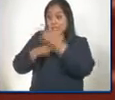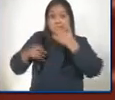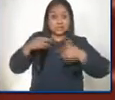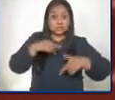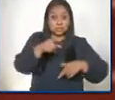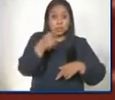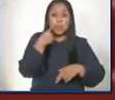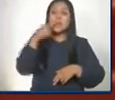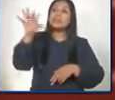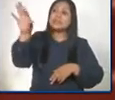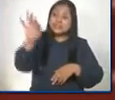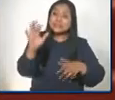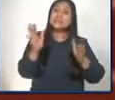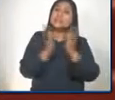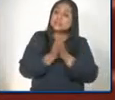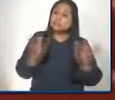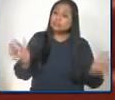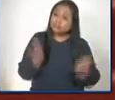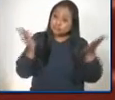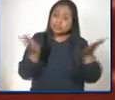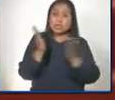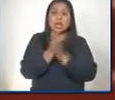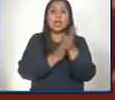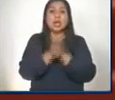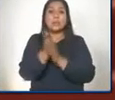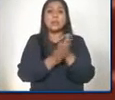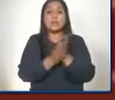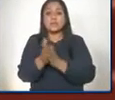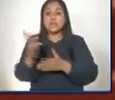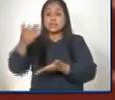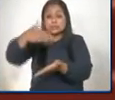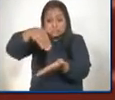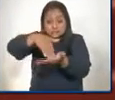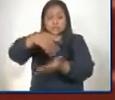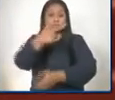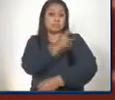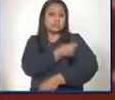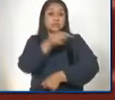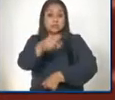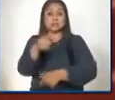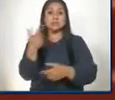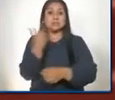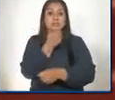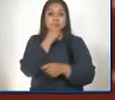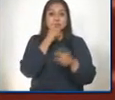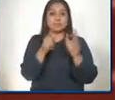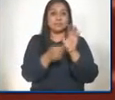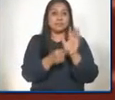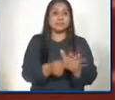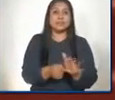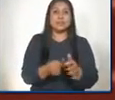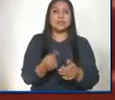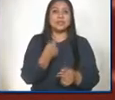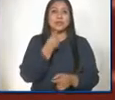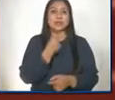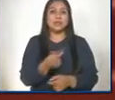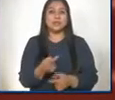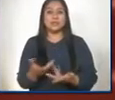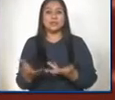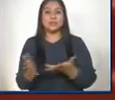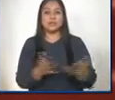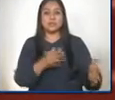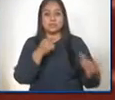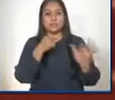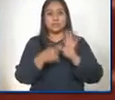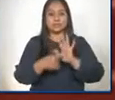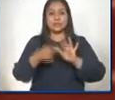los inviten y los exhorten a que aprovechen que en el centro de retornados de Fuerza Aérea Guatemalteca está el Ministerio de Salud Pública con